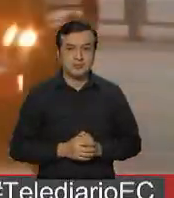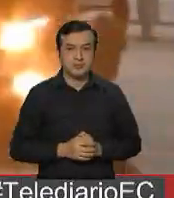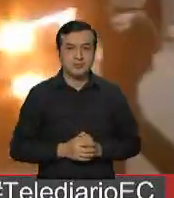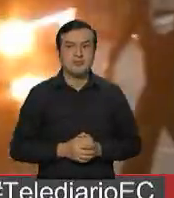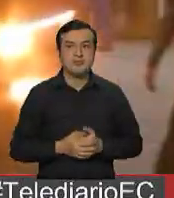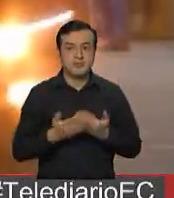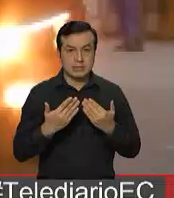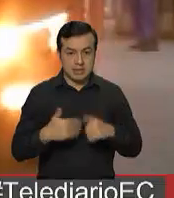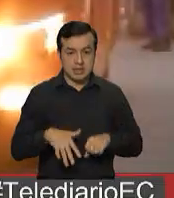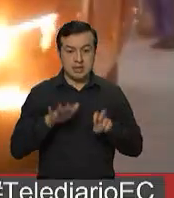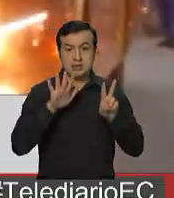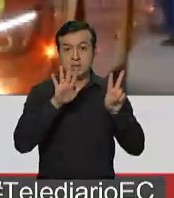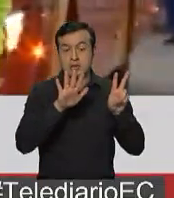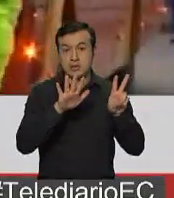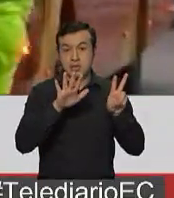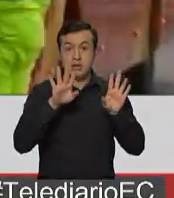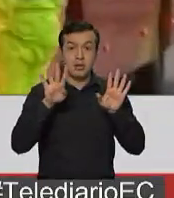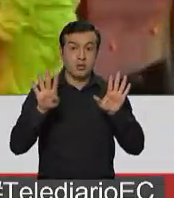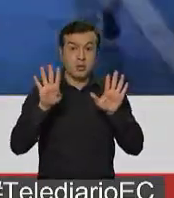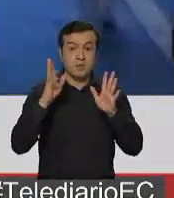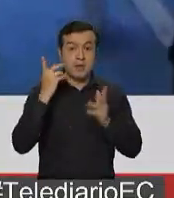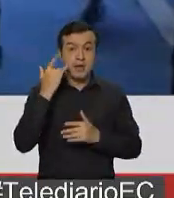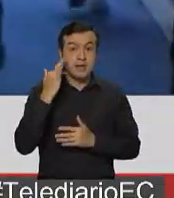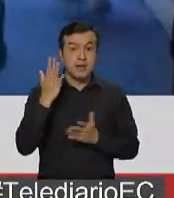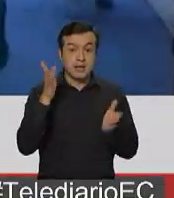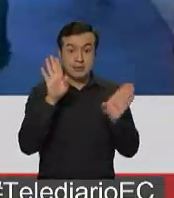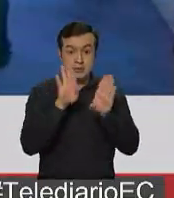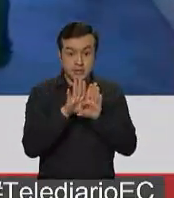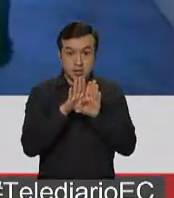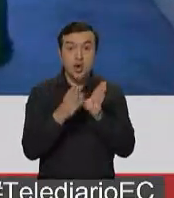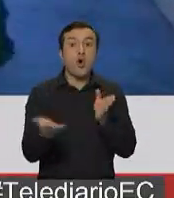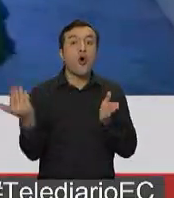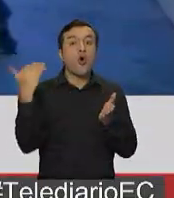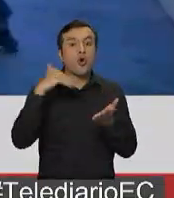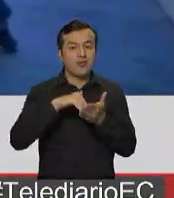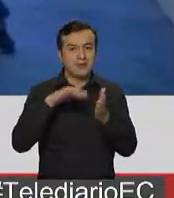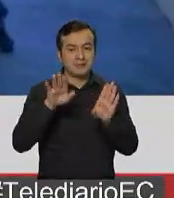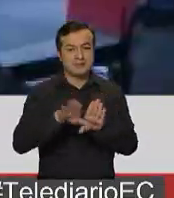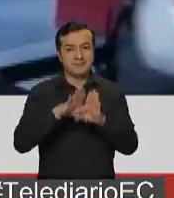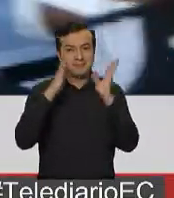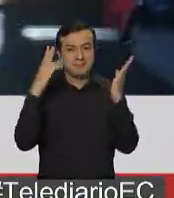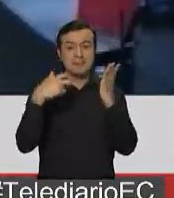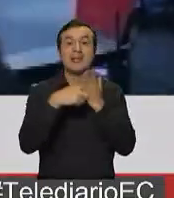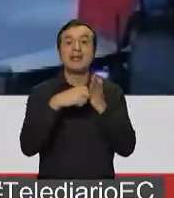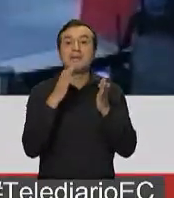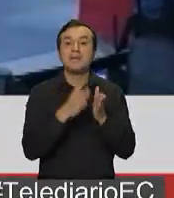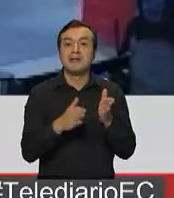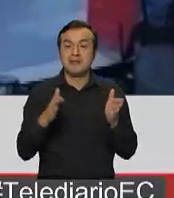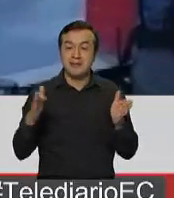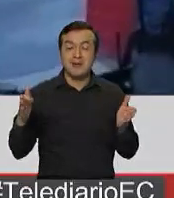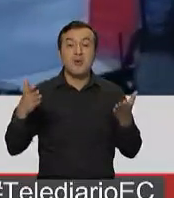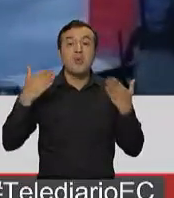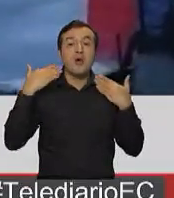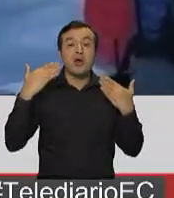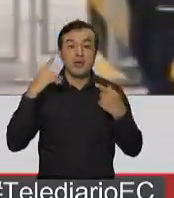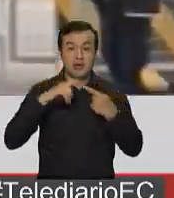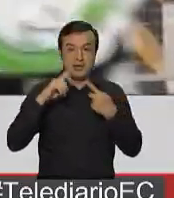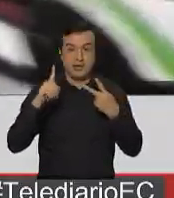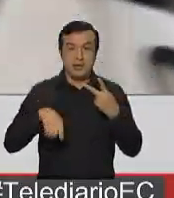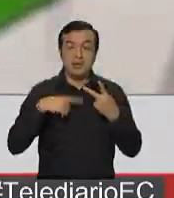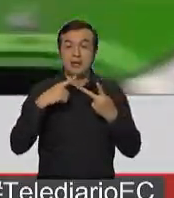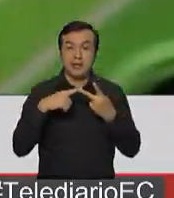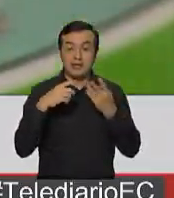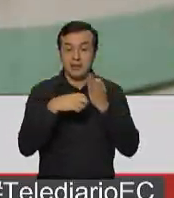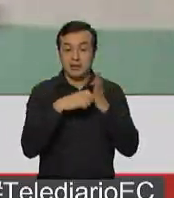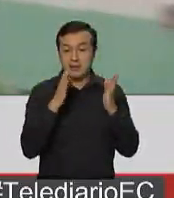Tras 79 días de paralización, se reactivaron las operaciones del terminal terrestre de Guayaquil y de Pascuales para el transporte